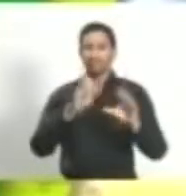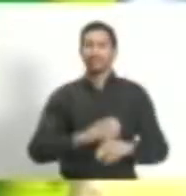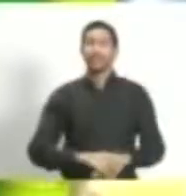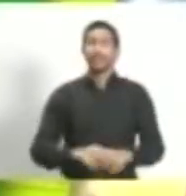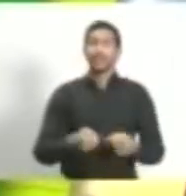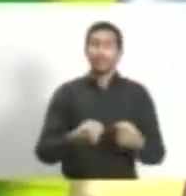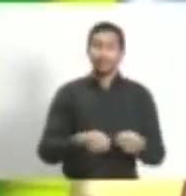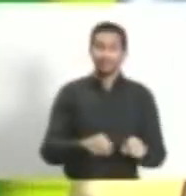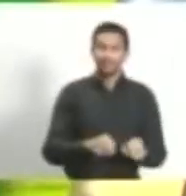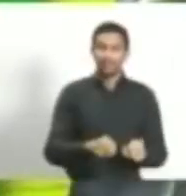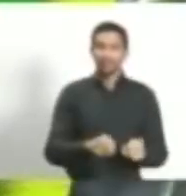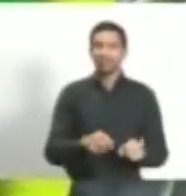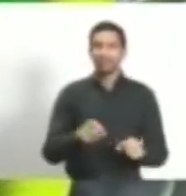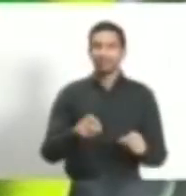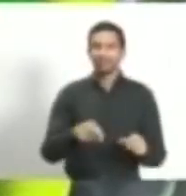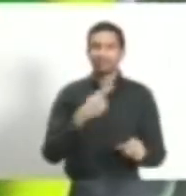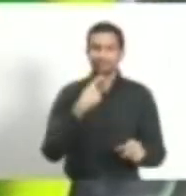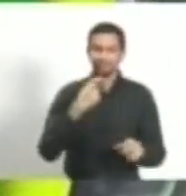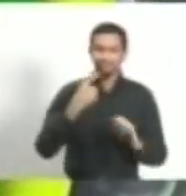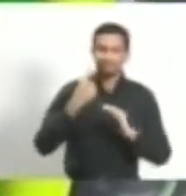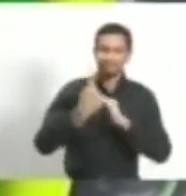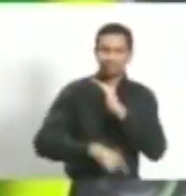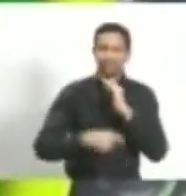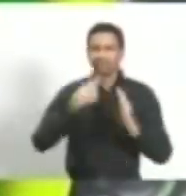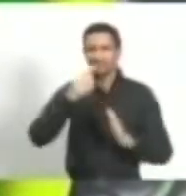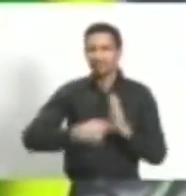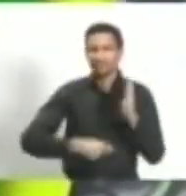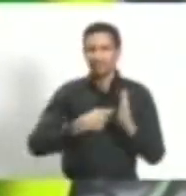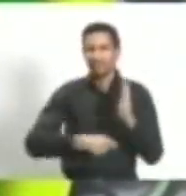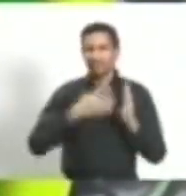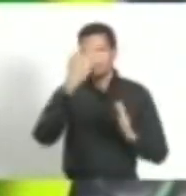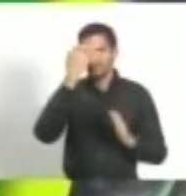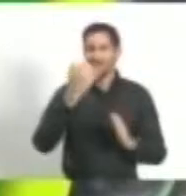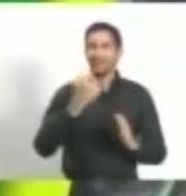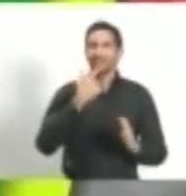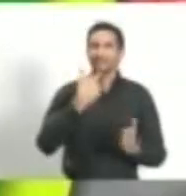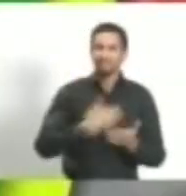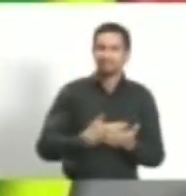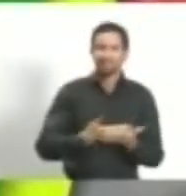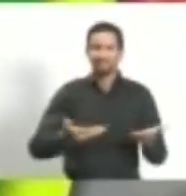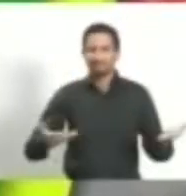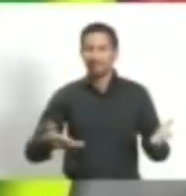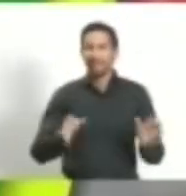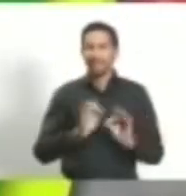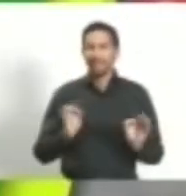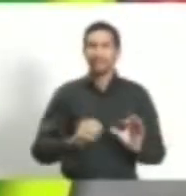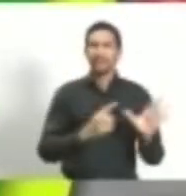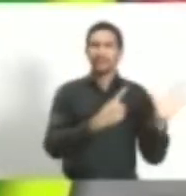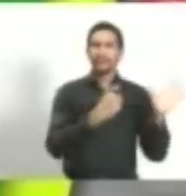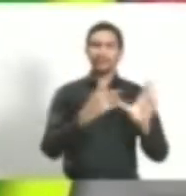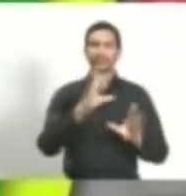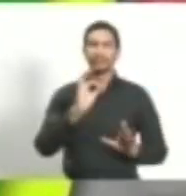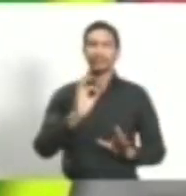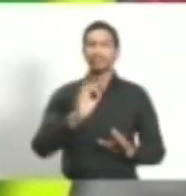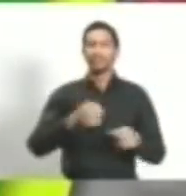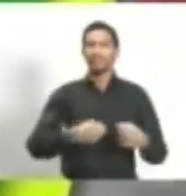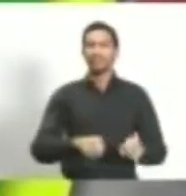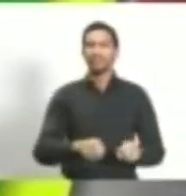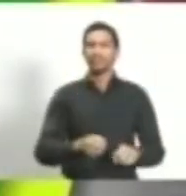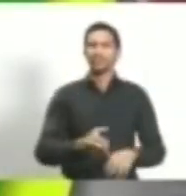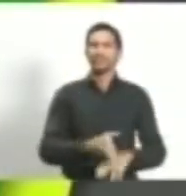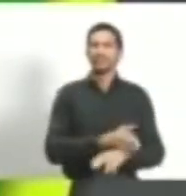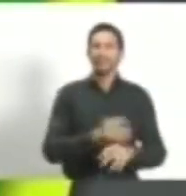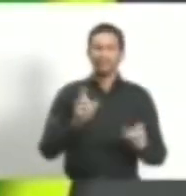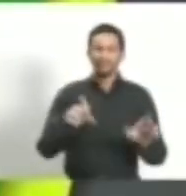violación a normas de tránsito en el primer trimestre de este año en Barranquilla. 650 de estas motos corresponden a conductores en estado